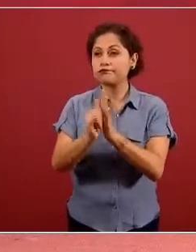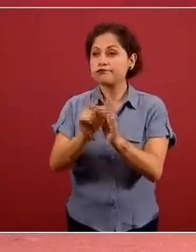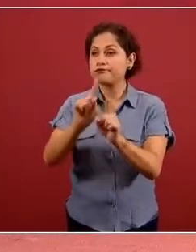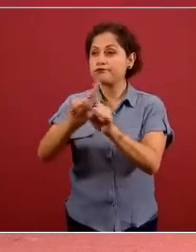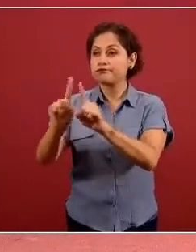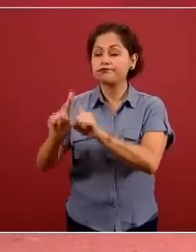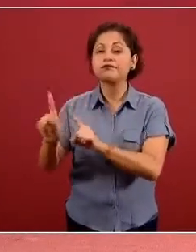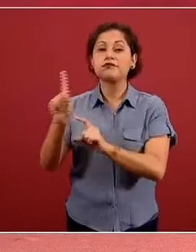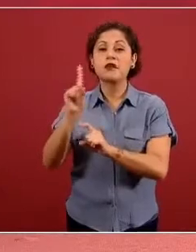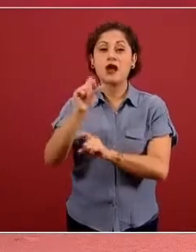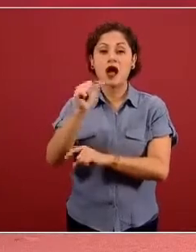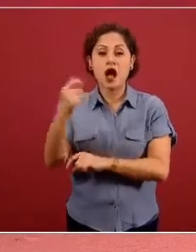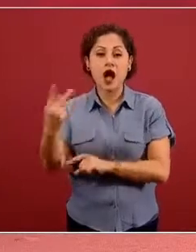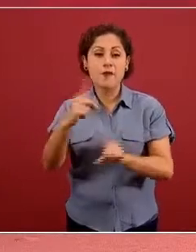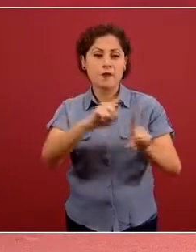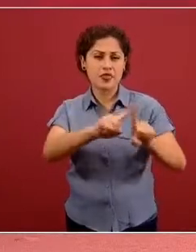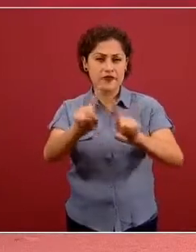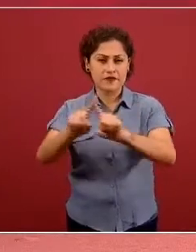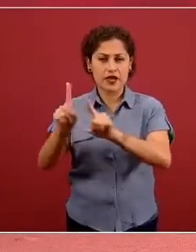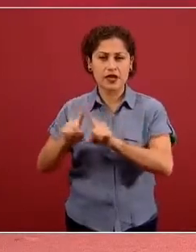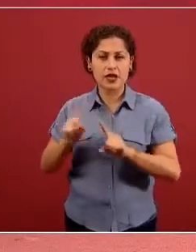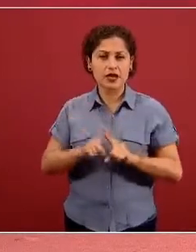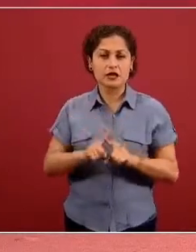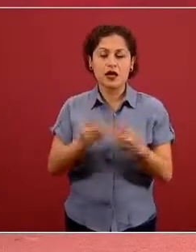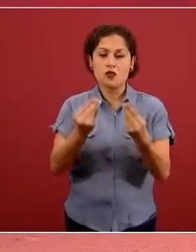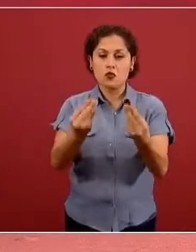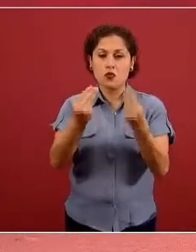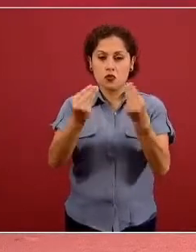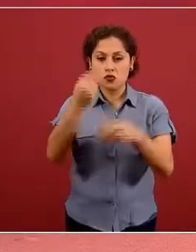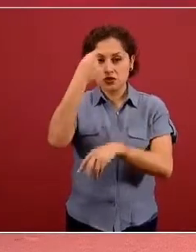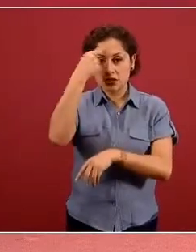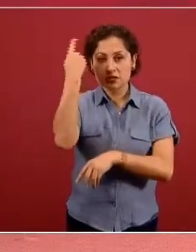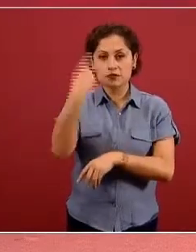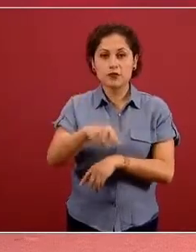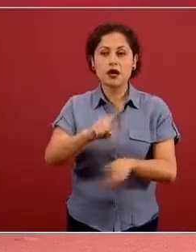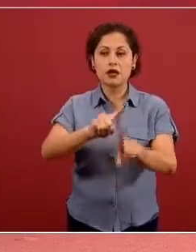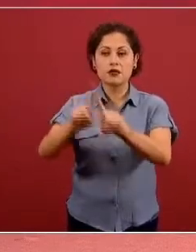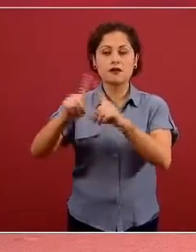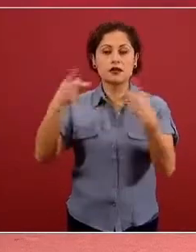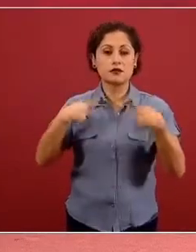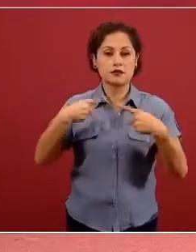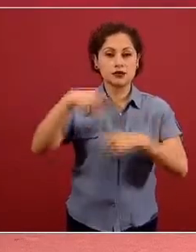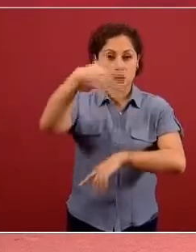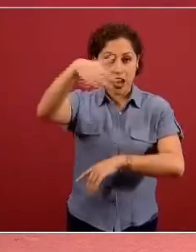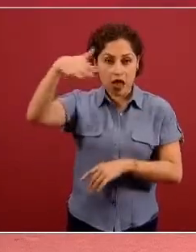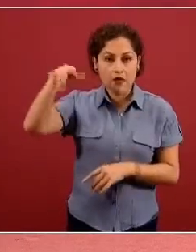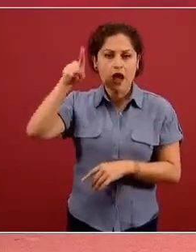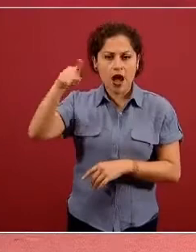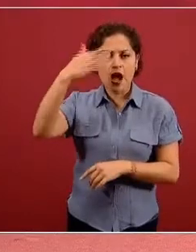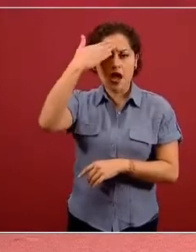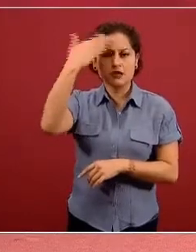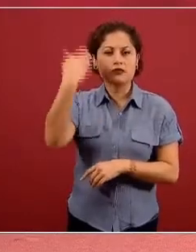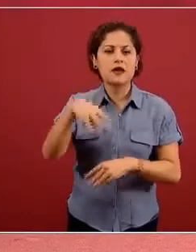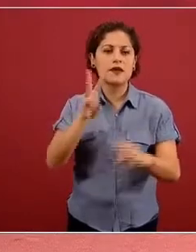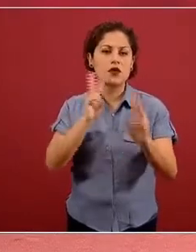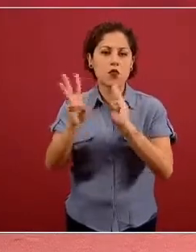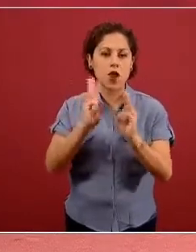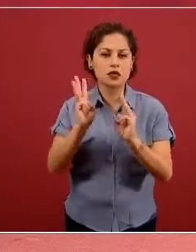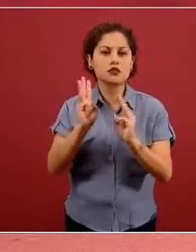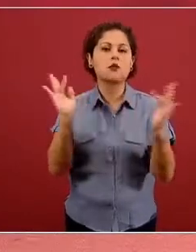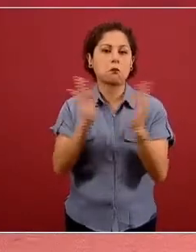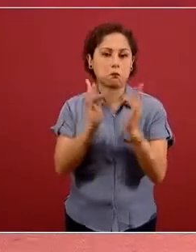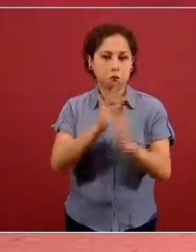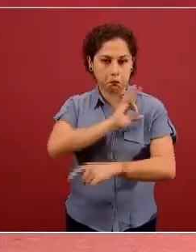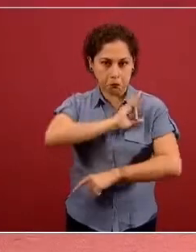para que la persona adulta mayor que sí maneja el WhatsApp lo pueda hacer a través del chatbot de su sana